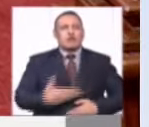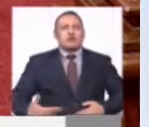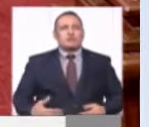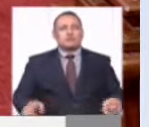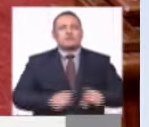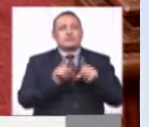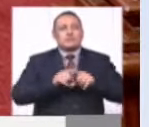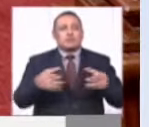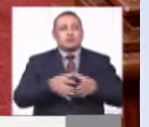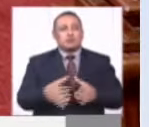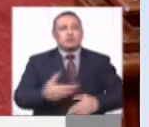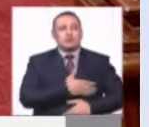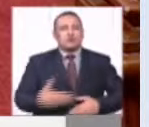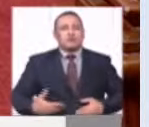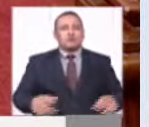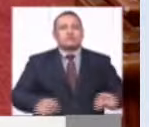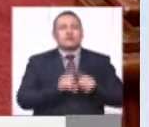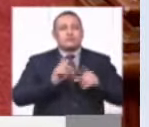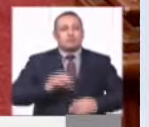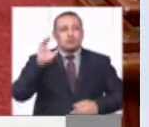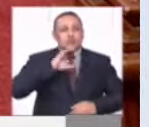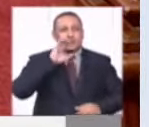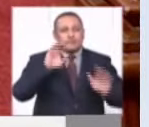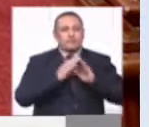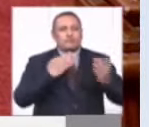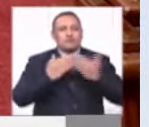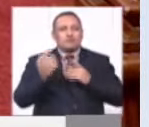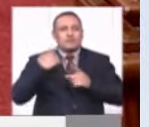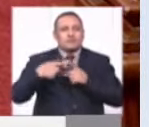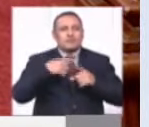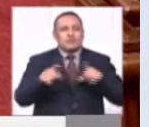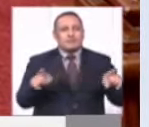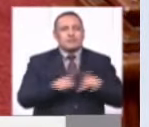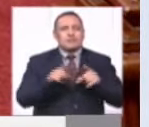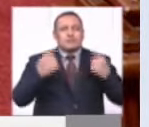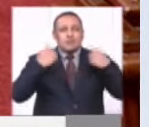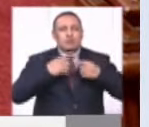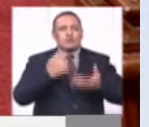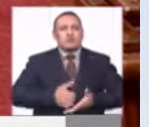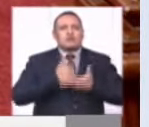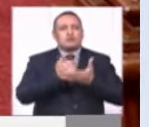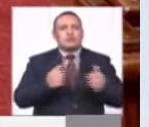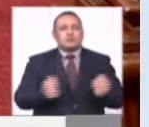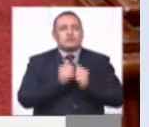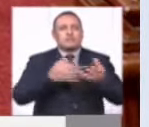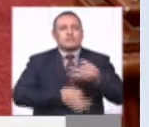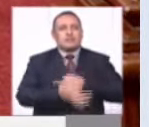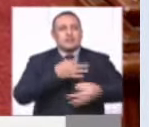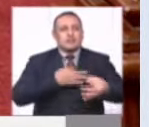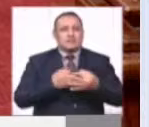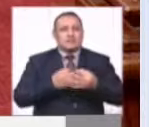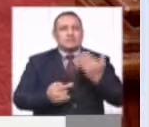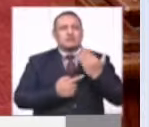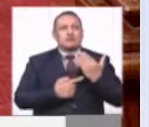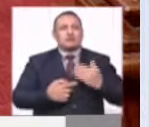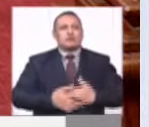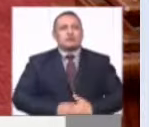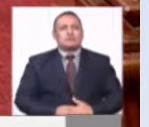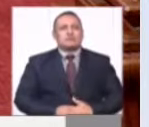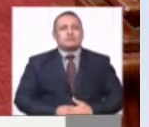y de este gobierno encontrar formas diversas de financiamiento y de transferencia tecnológica.